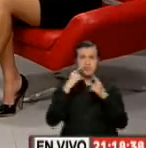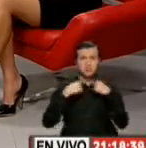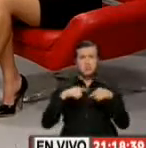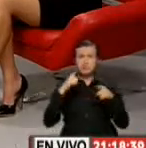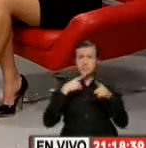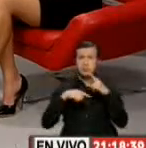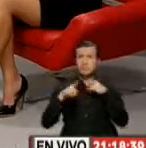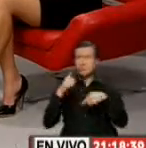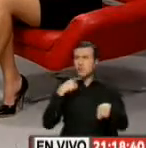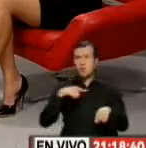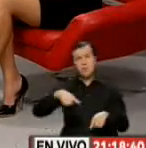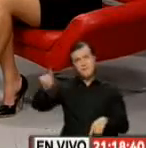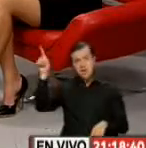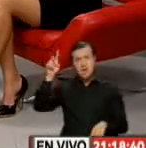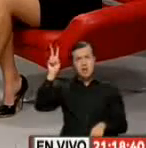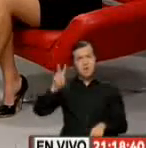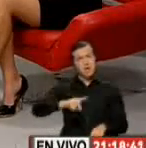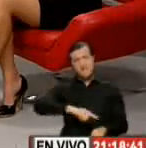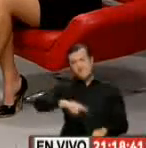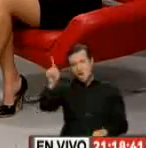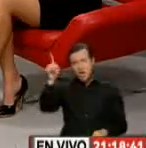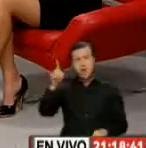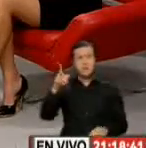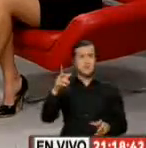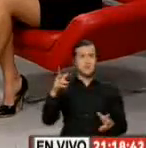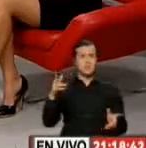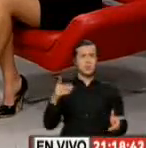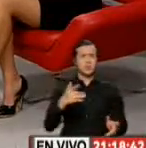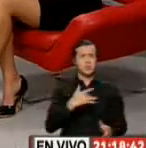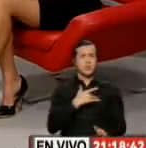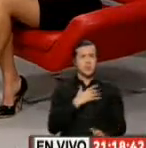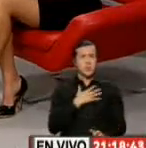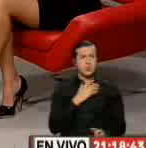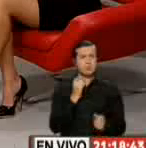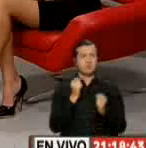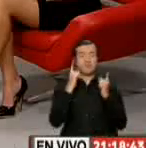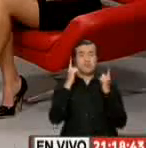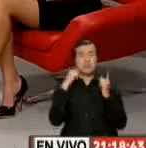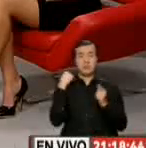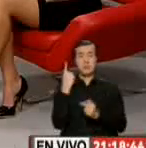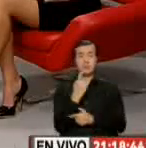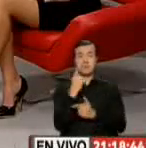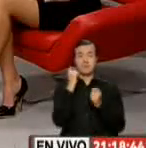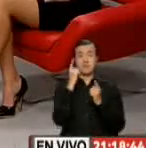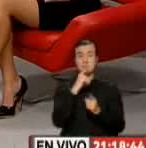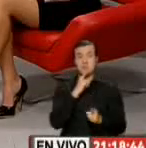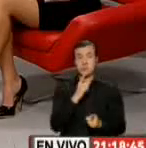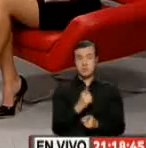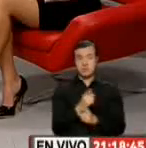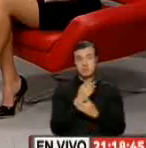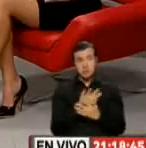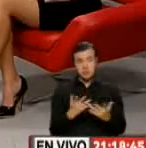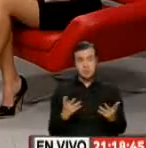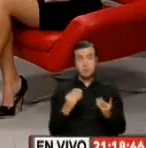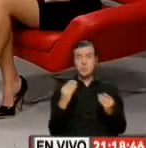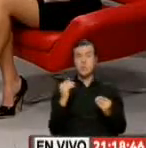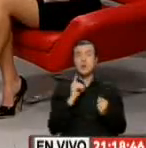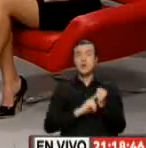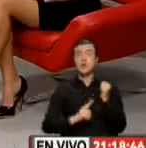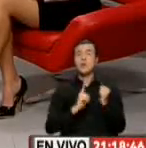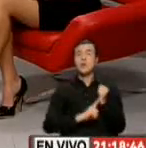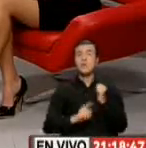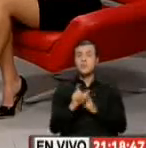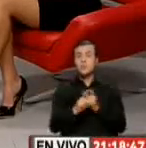muchas cosas, como fuera los venezolanos, y eso sin duda también es un llamado de atención para nosotros, que tenemos, por supuesto, además, por supuesto, muchos hermanos